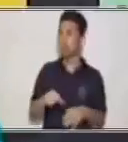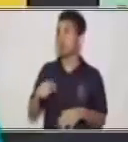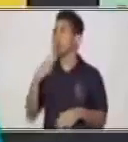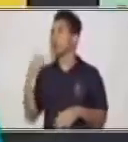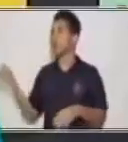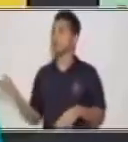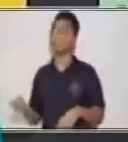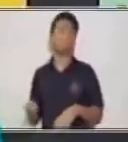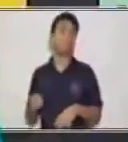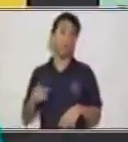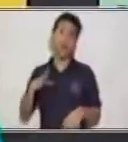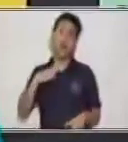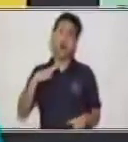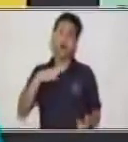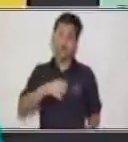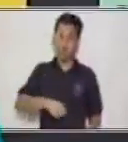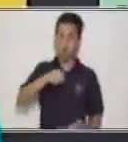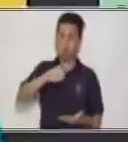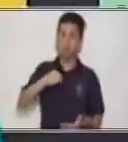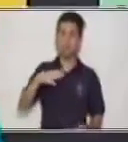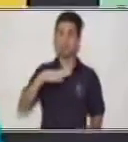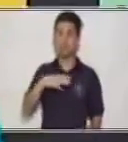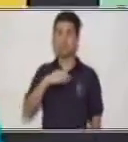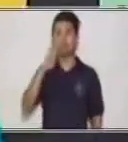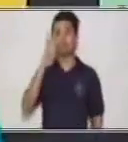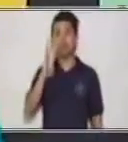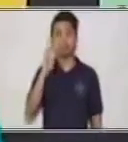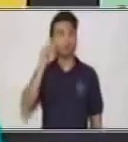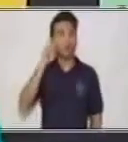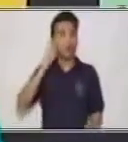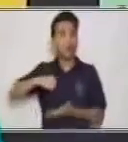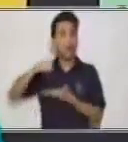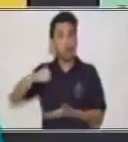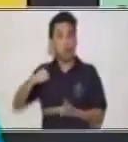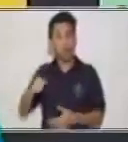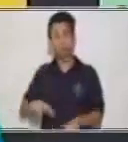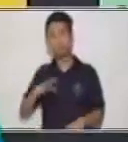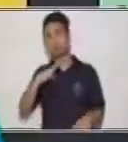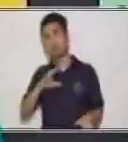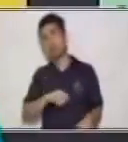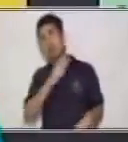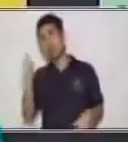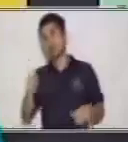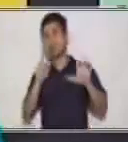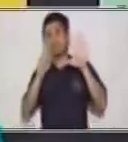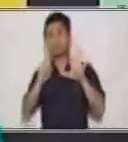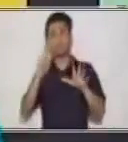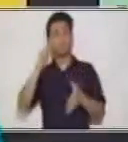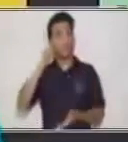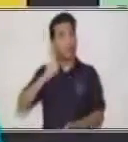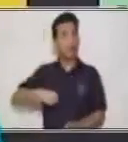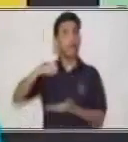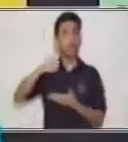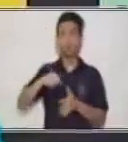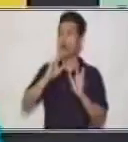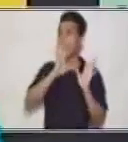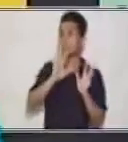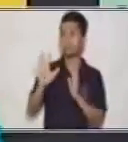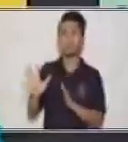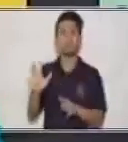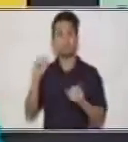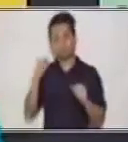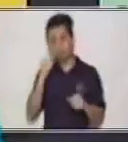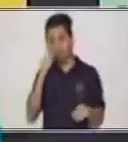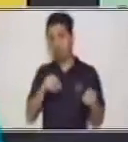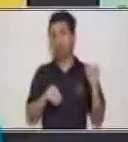grande. Hay cubetas de 3 galones, de 6 galones, de 8 galones, y así podemos establecer